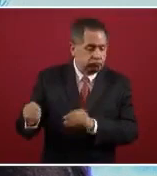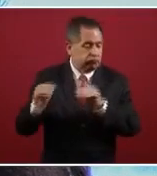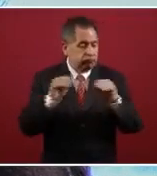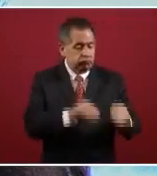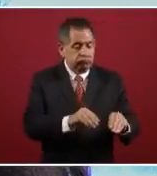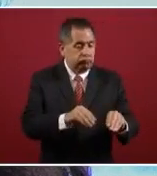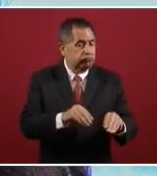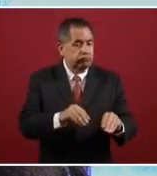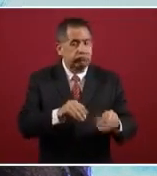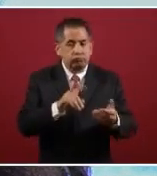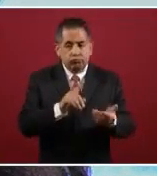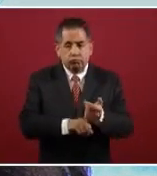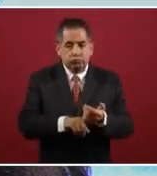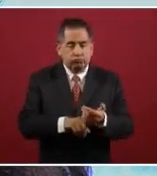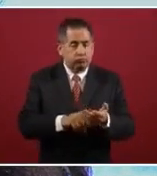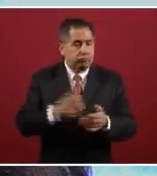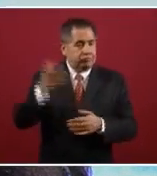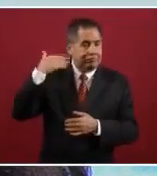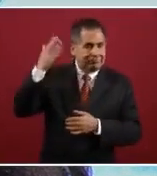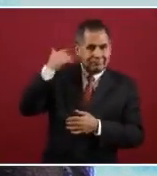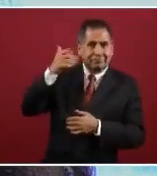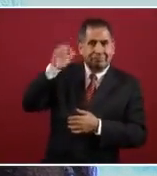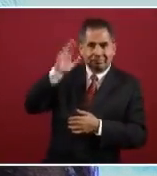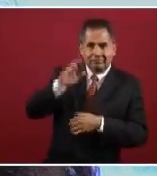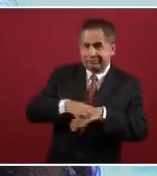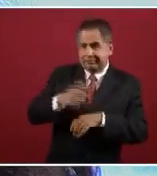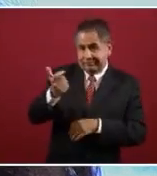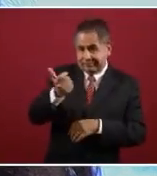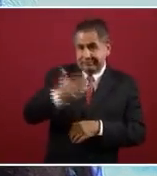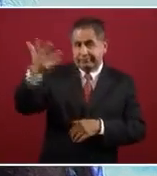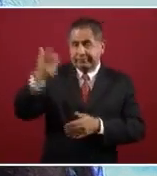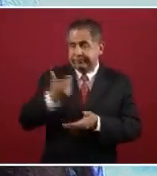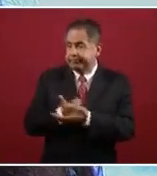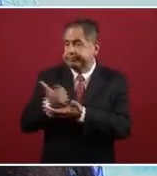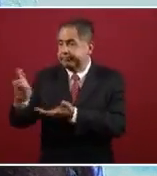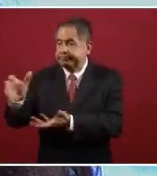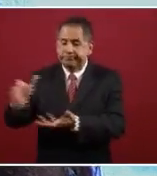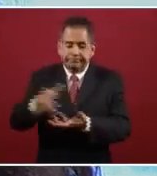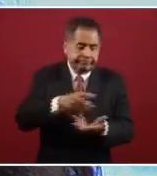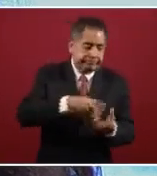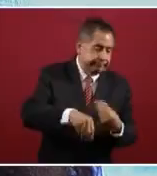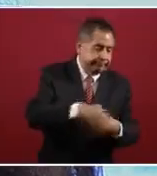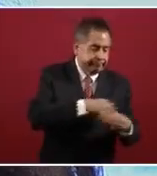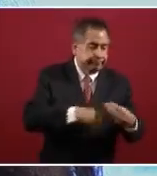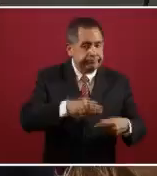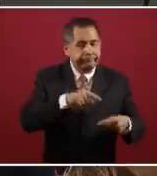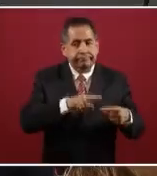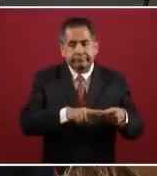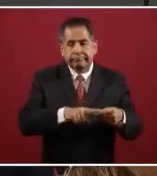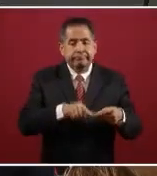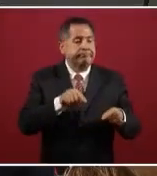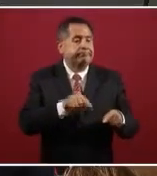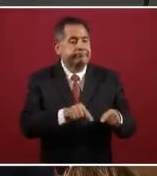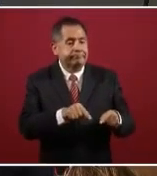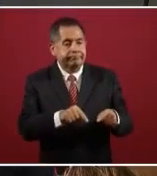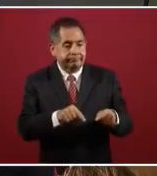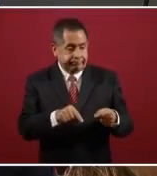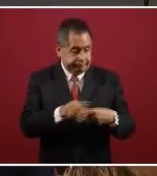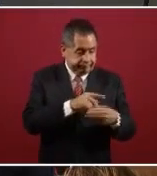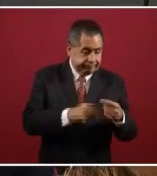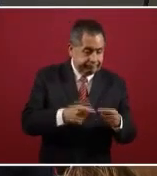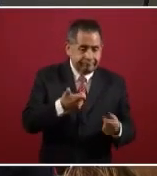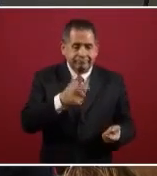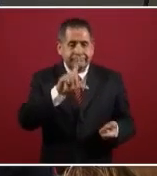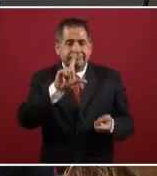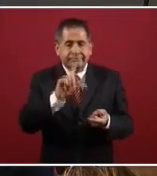compran a precios elevados, lo compran caro. Y normalmente sus productos los venden de manera más